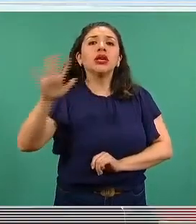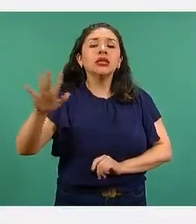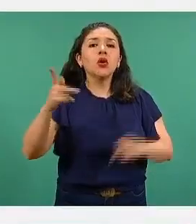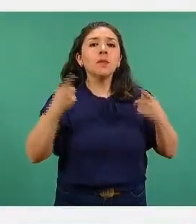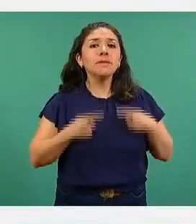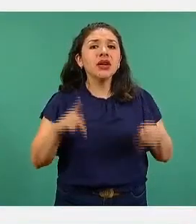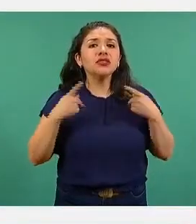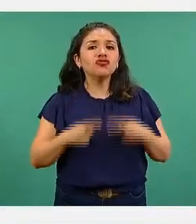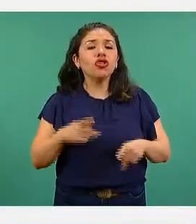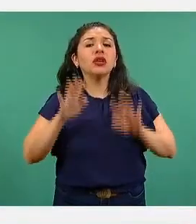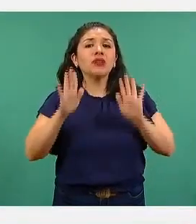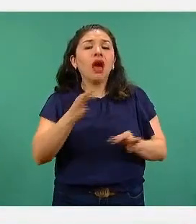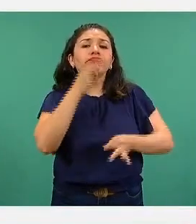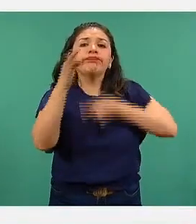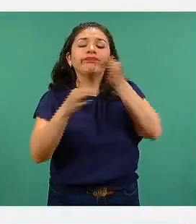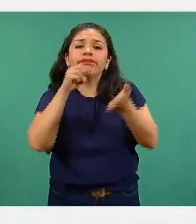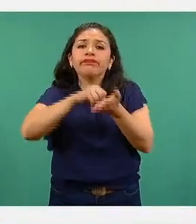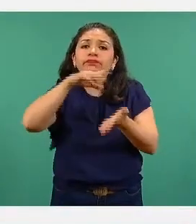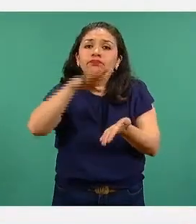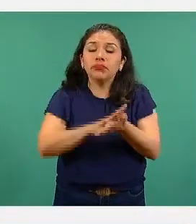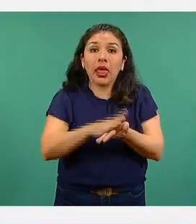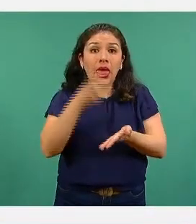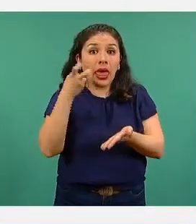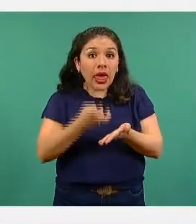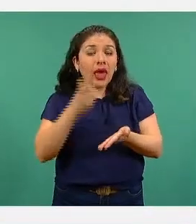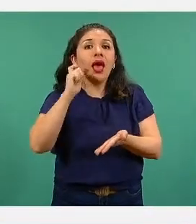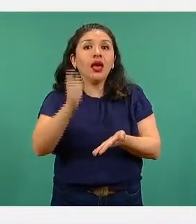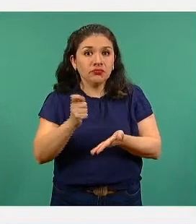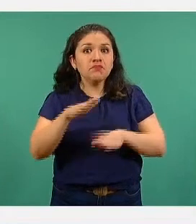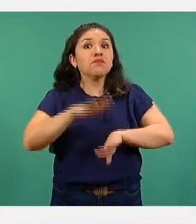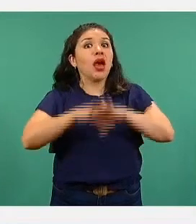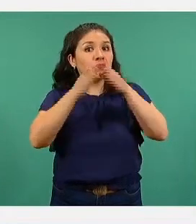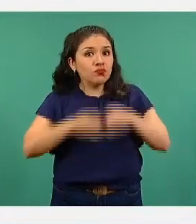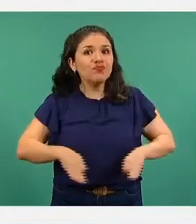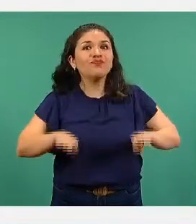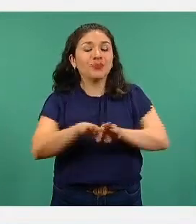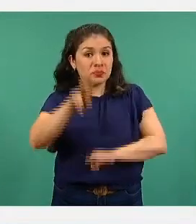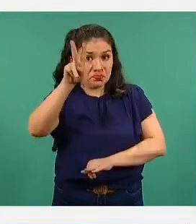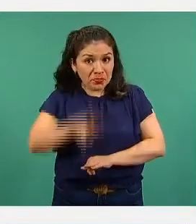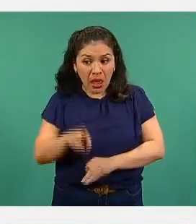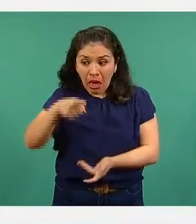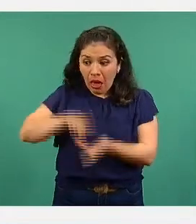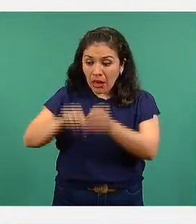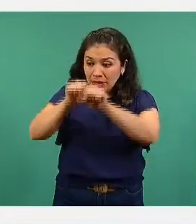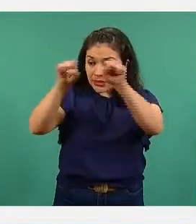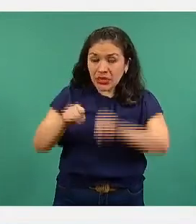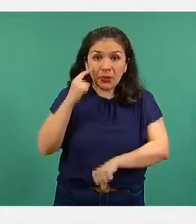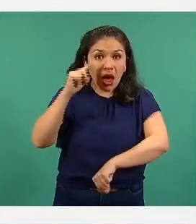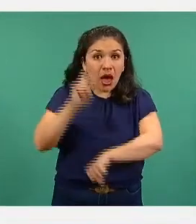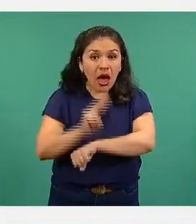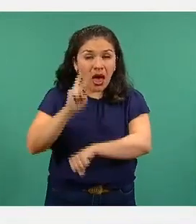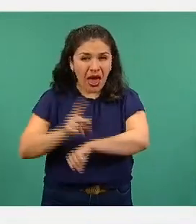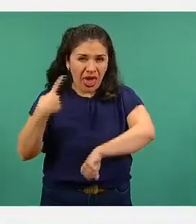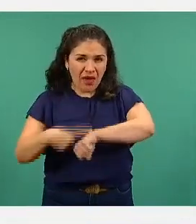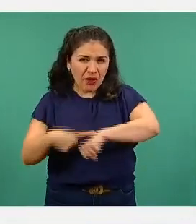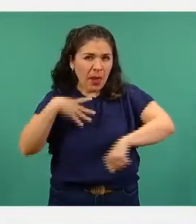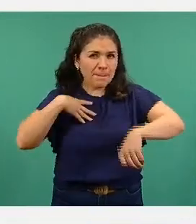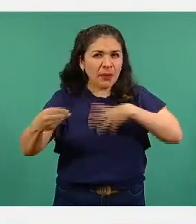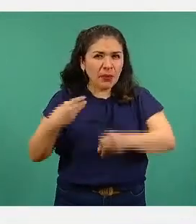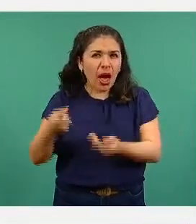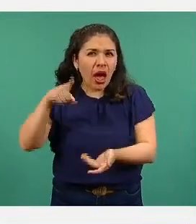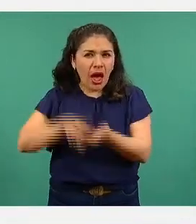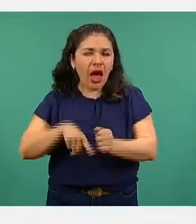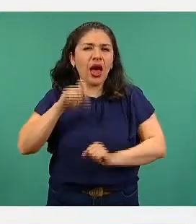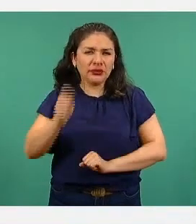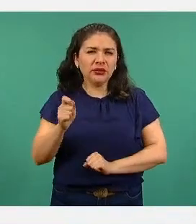4.244.955 personas notificadas, y esto es muy relevante porque un sistema de vigilancia epidemiológica